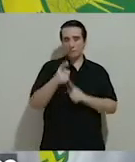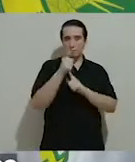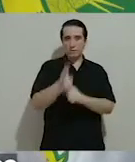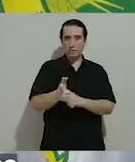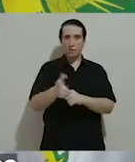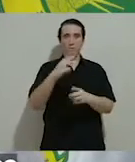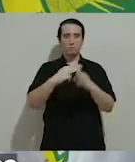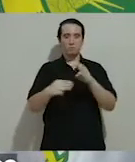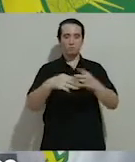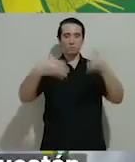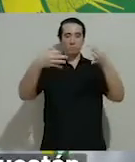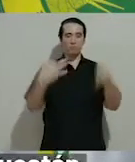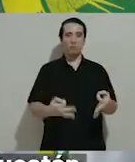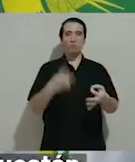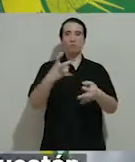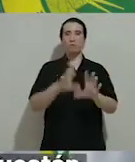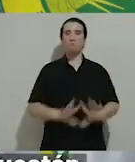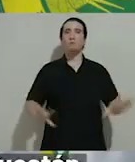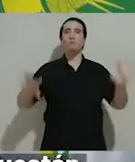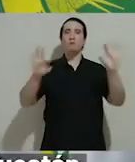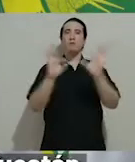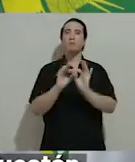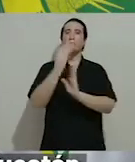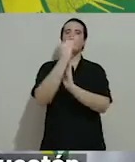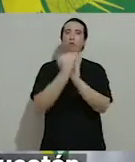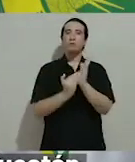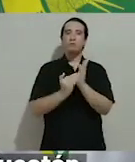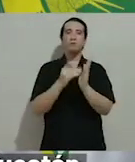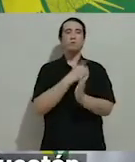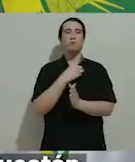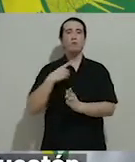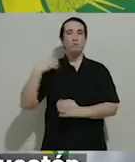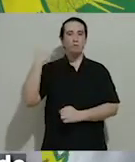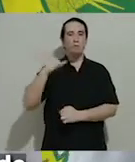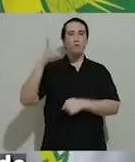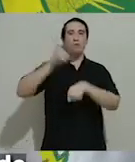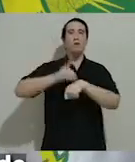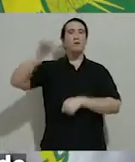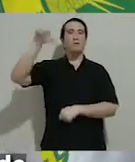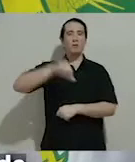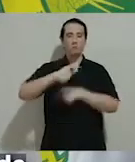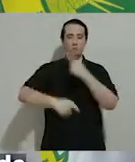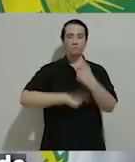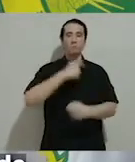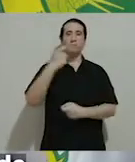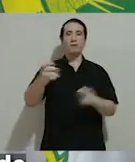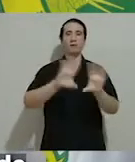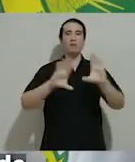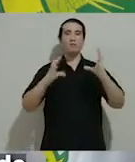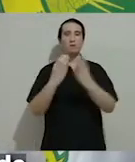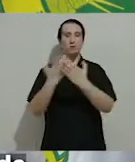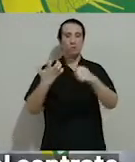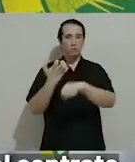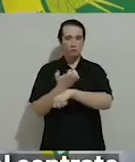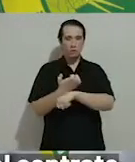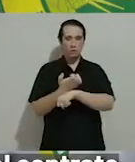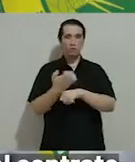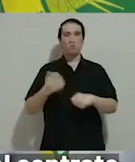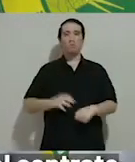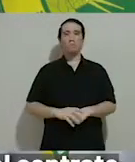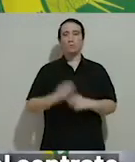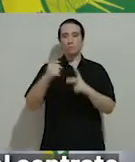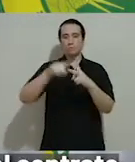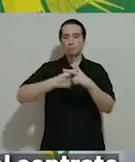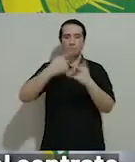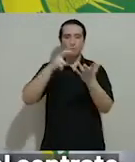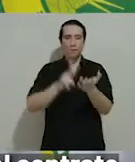a la materialización jurídica de esta importante reducción de la deuda de Yucatán, el día de hoy enviaré al Congreso del Estado una